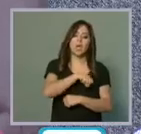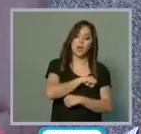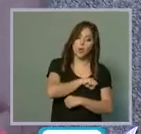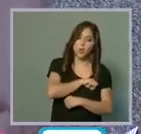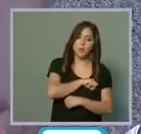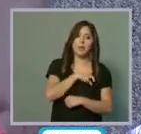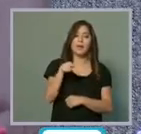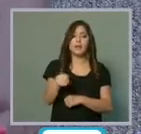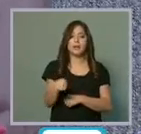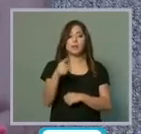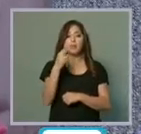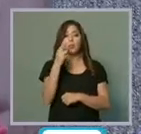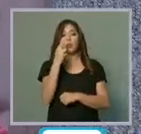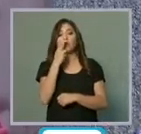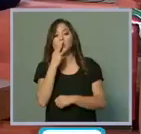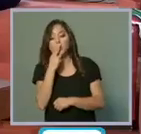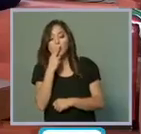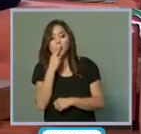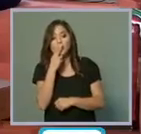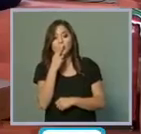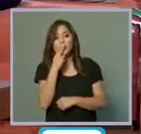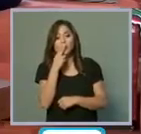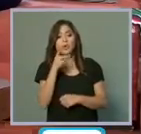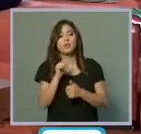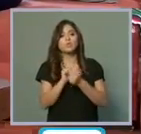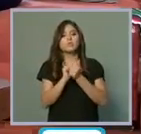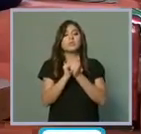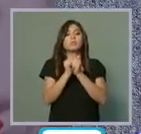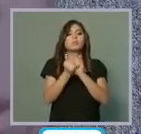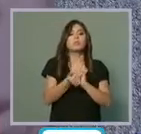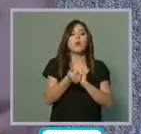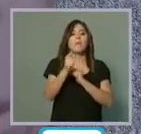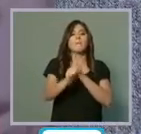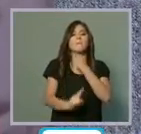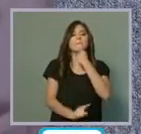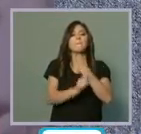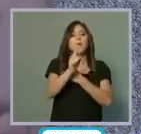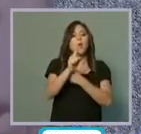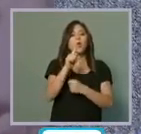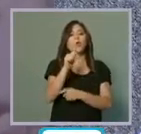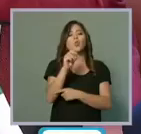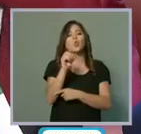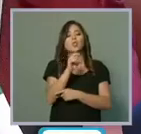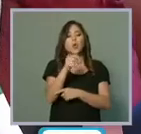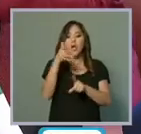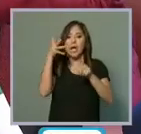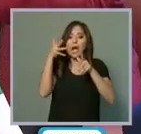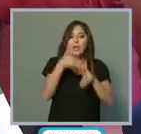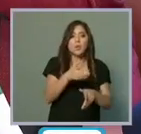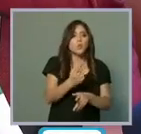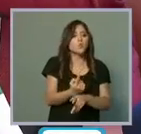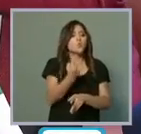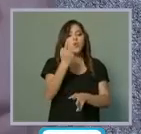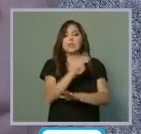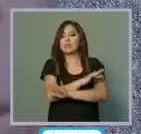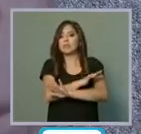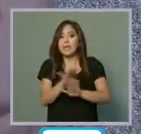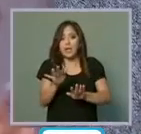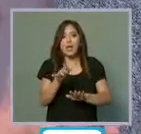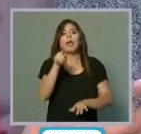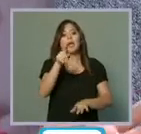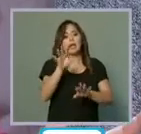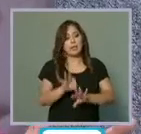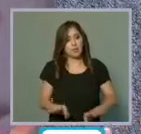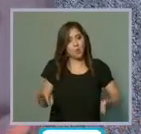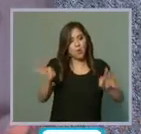si este gusto pasa ya a una necesidad tóxica, es decir, y tóxico me refiero cuando se vuelve rígido, cuando es lo único. Por eso es importante que tengamos